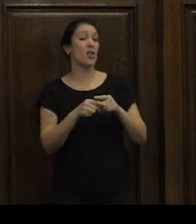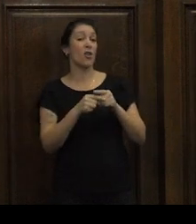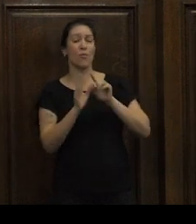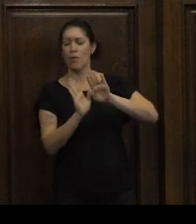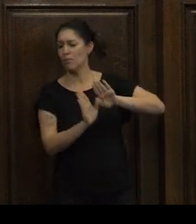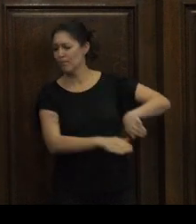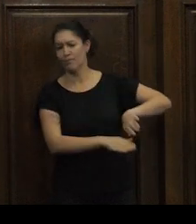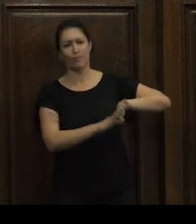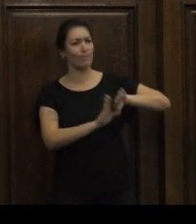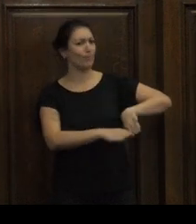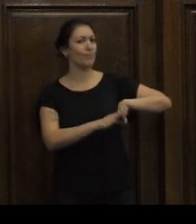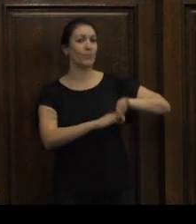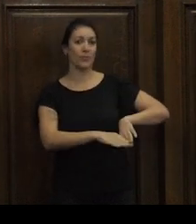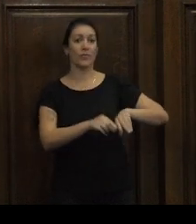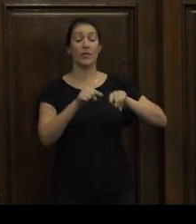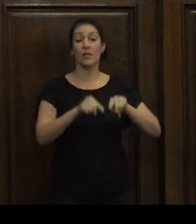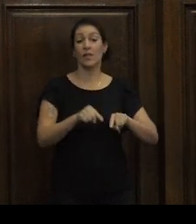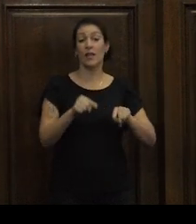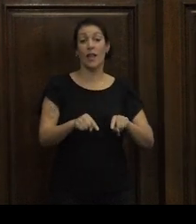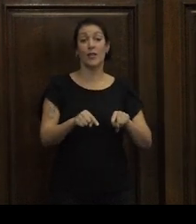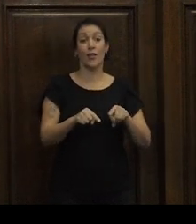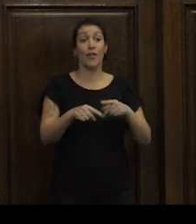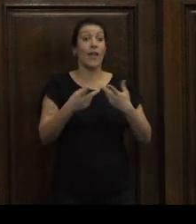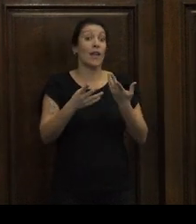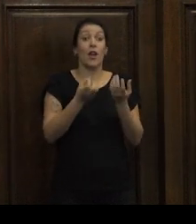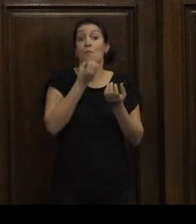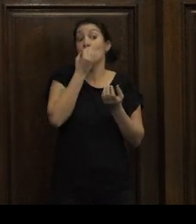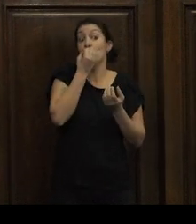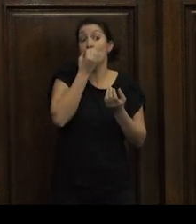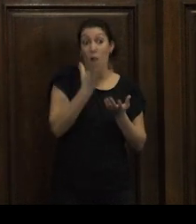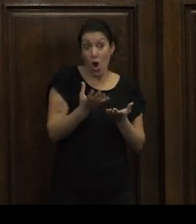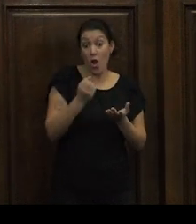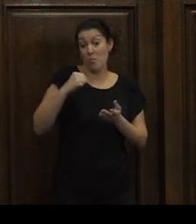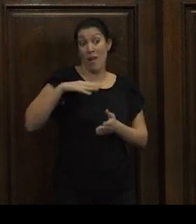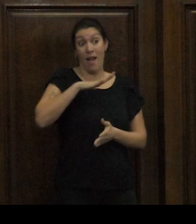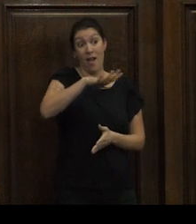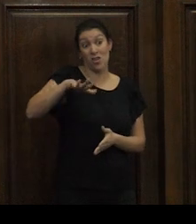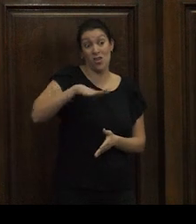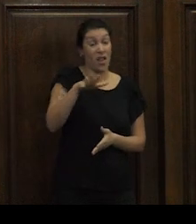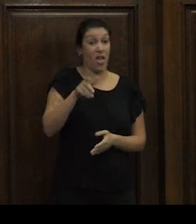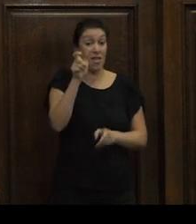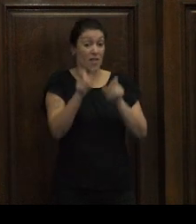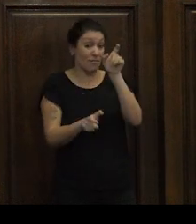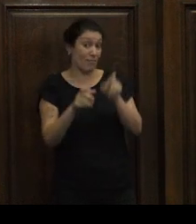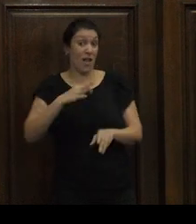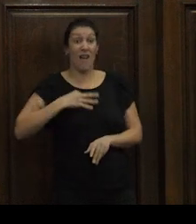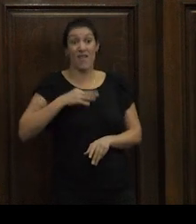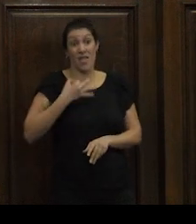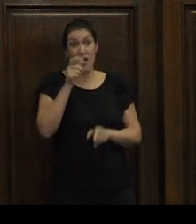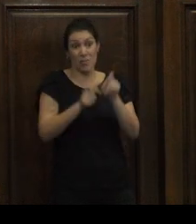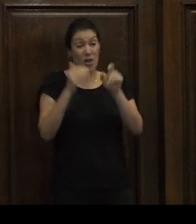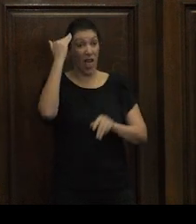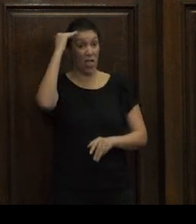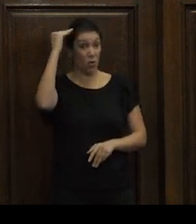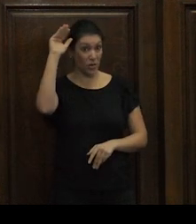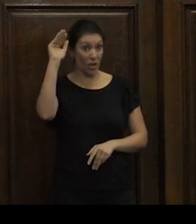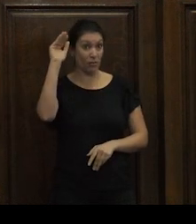eso, reprimir en favor del bien común o de la vida en una sociedad civilizada, adulta.